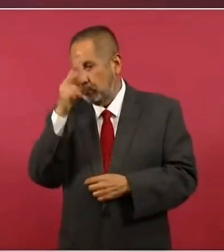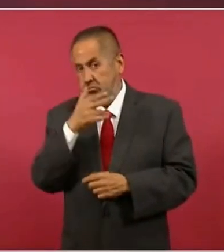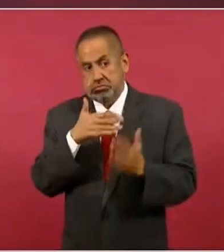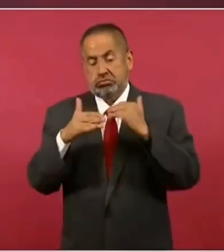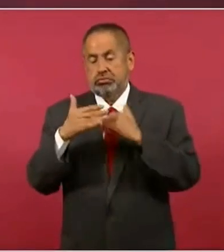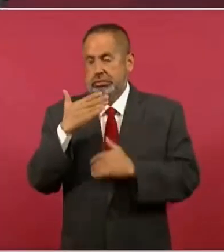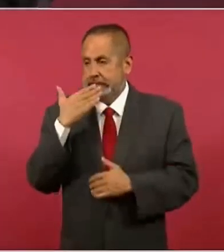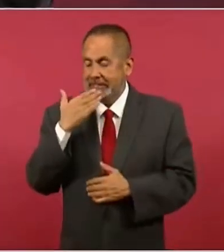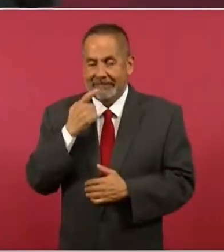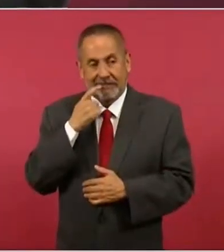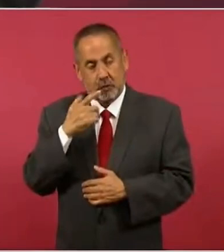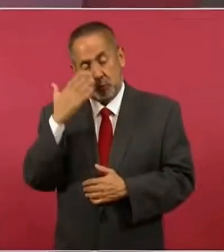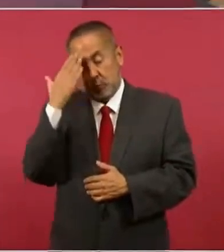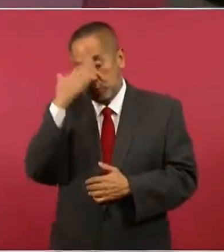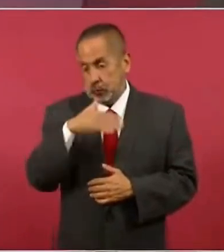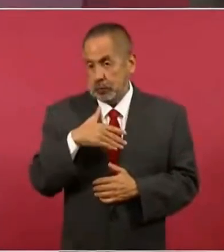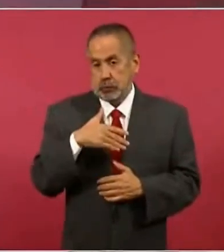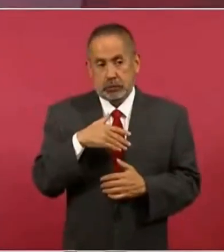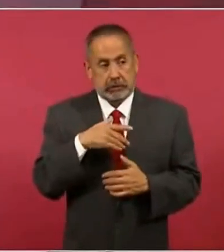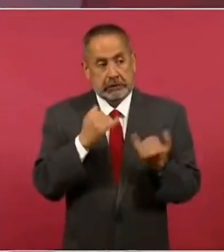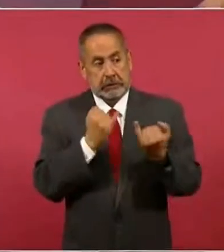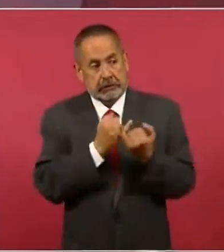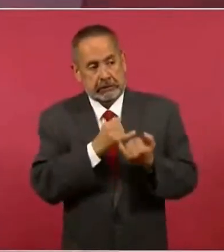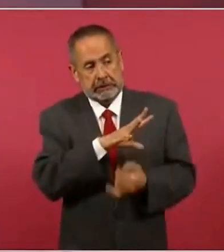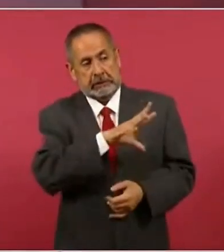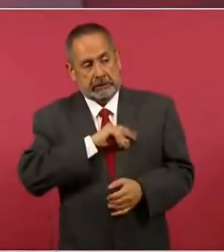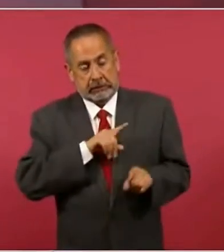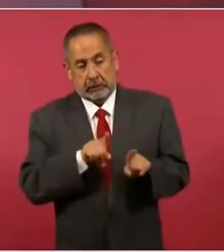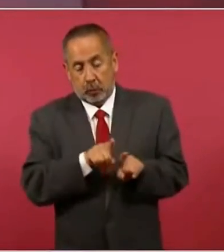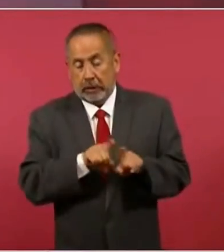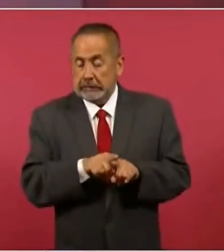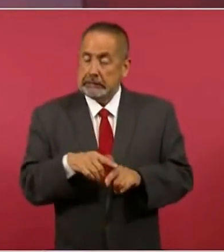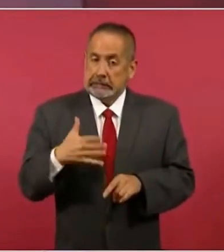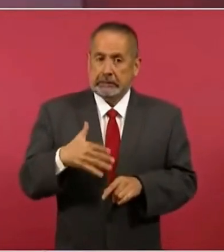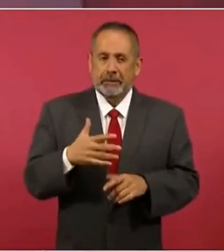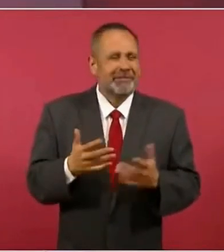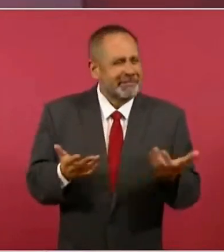había que seguir su ejemplo